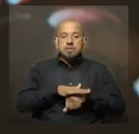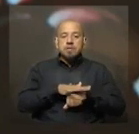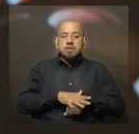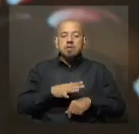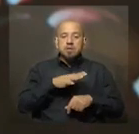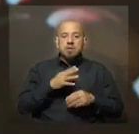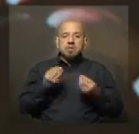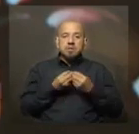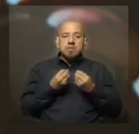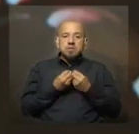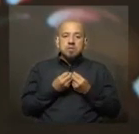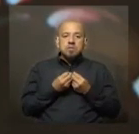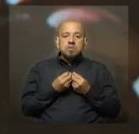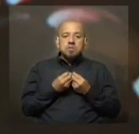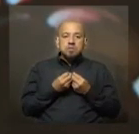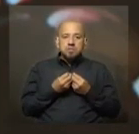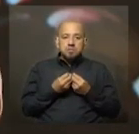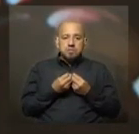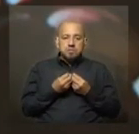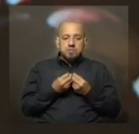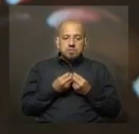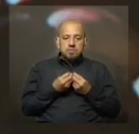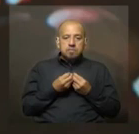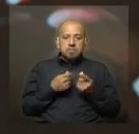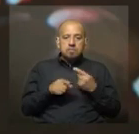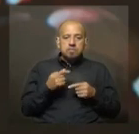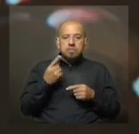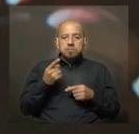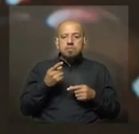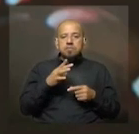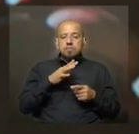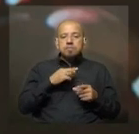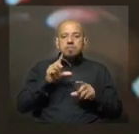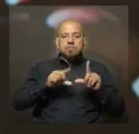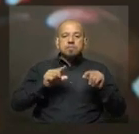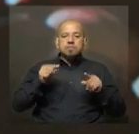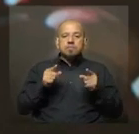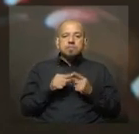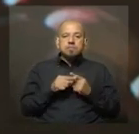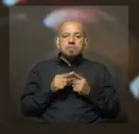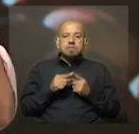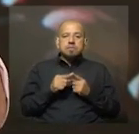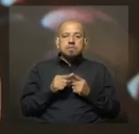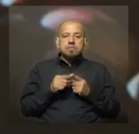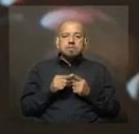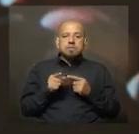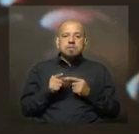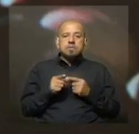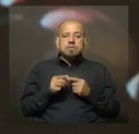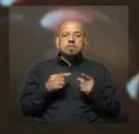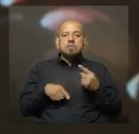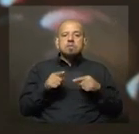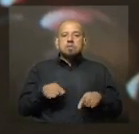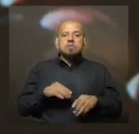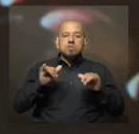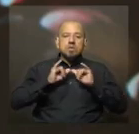abundancia. Okay. Un poco esas eran las principales variables que incluíamos en esta cuestión. Pero era una